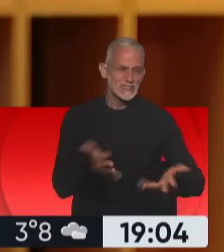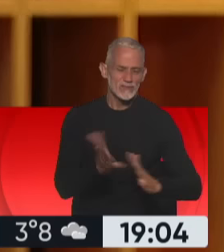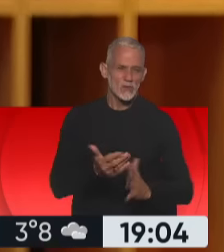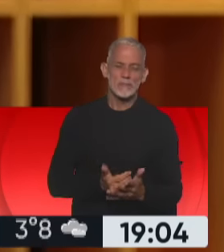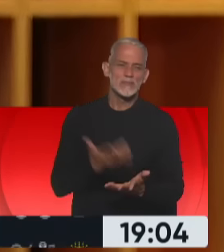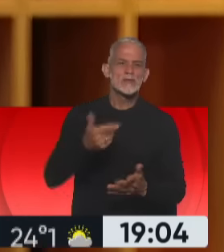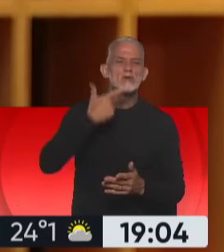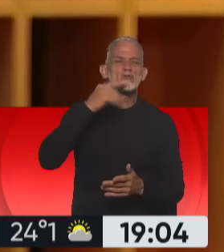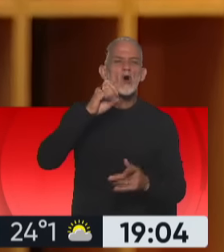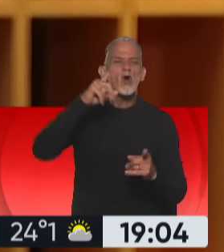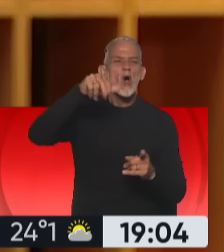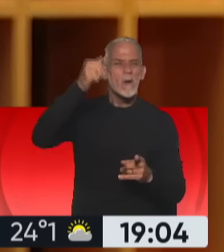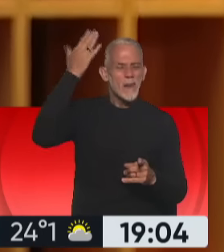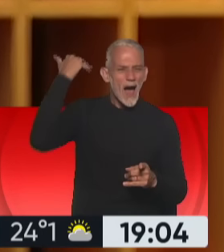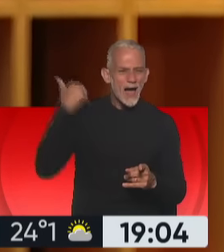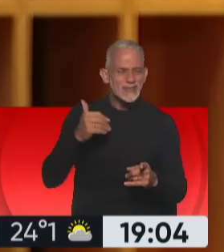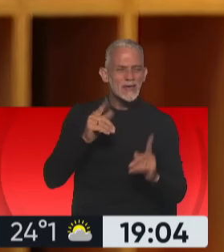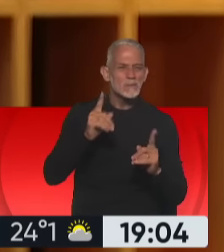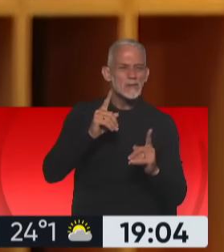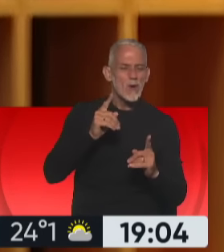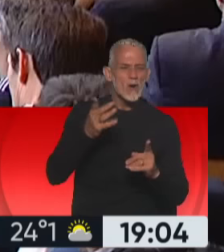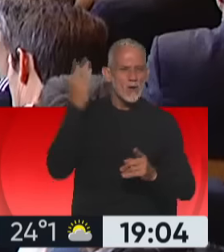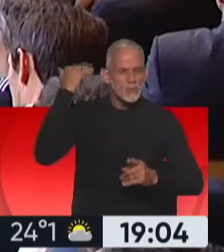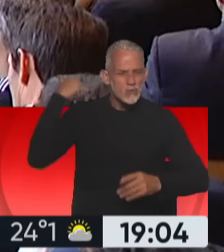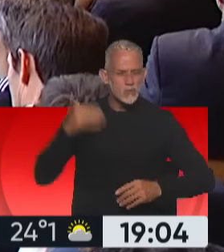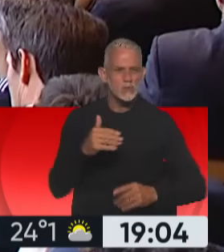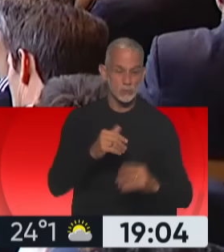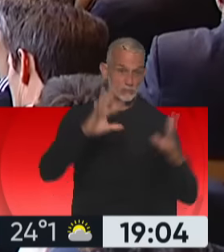era Sodoma, y Sodoma terminó destruida.